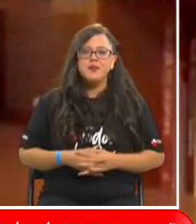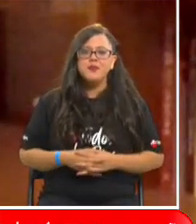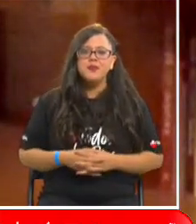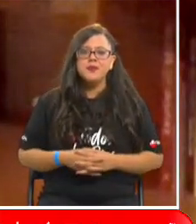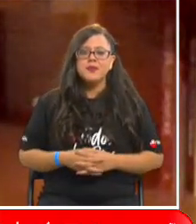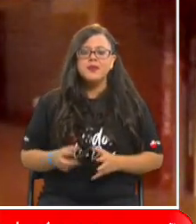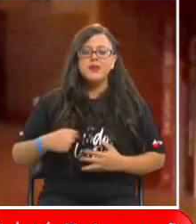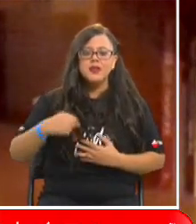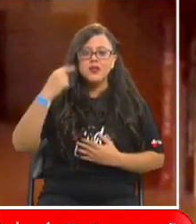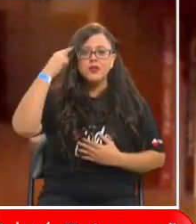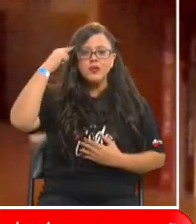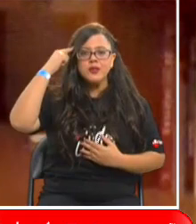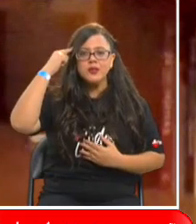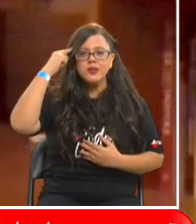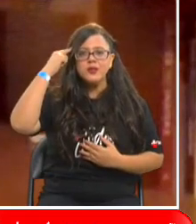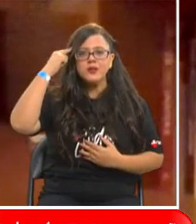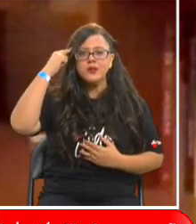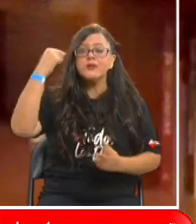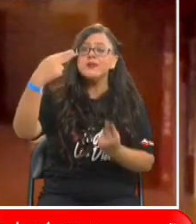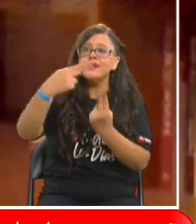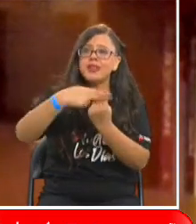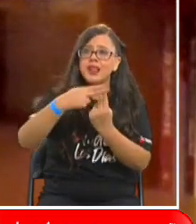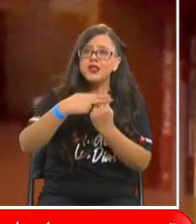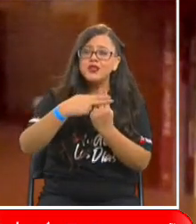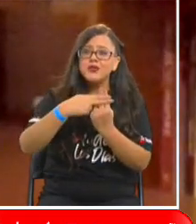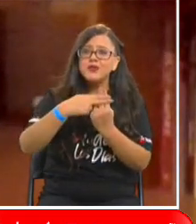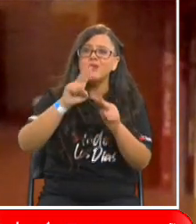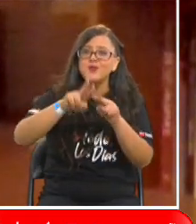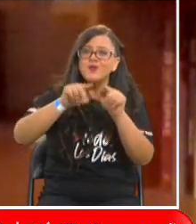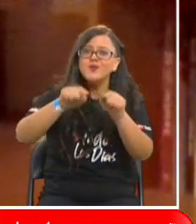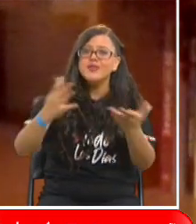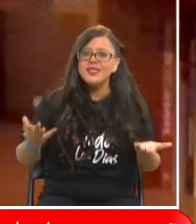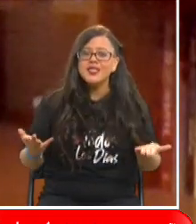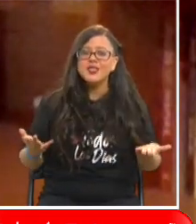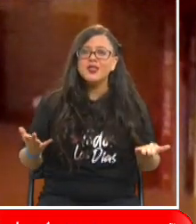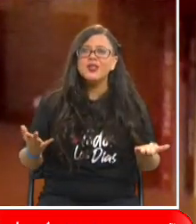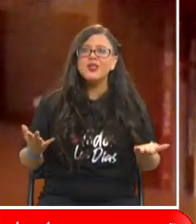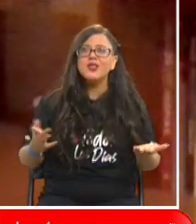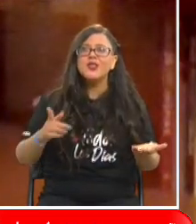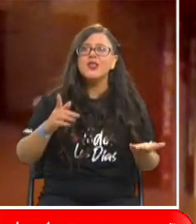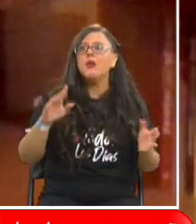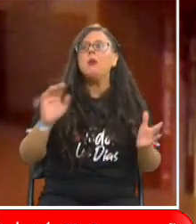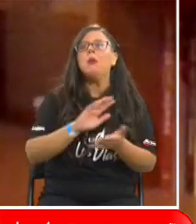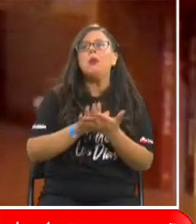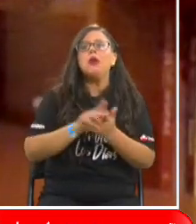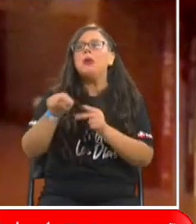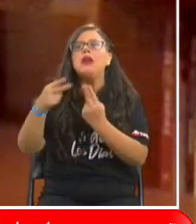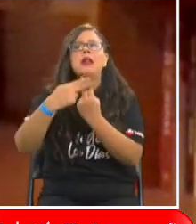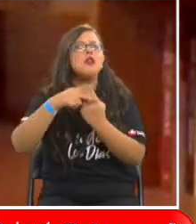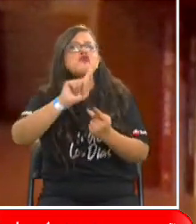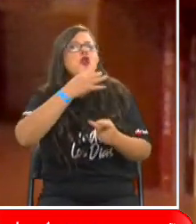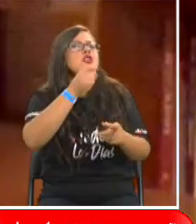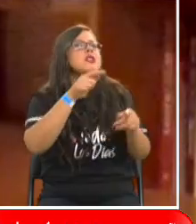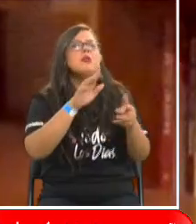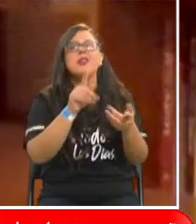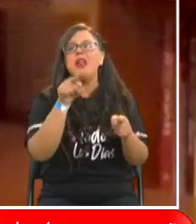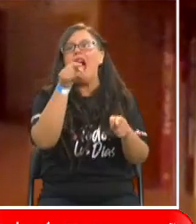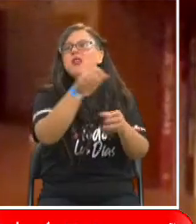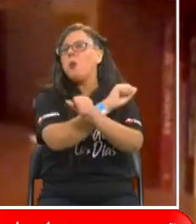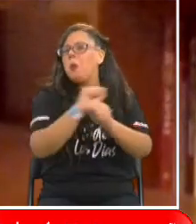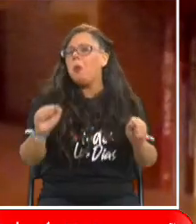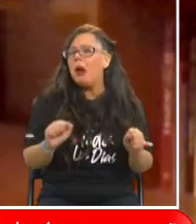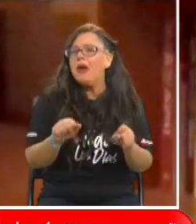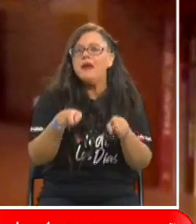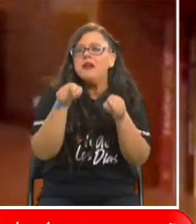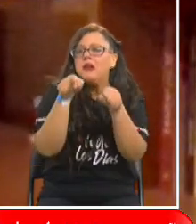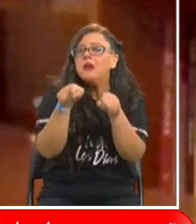Y yo creo que Teletón hace esa diferencia. En vez de decir, no, tú no puedes, no lo vas a lograr,